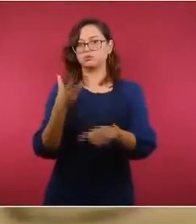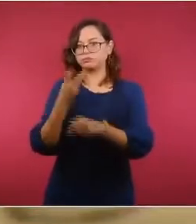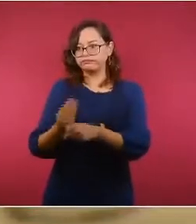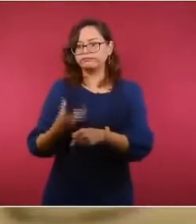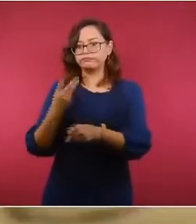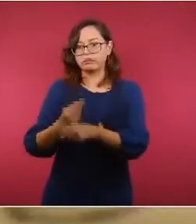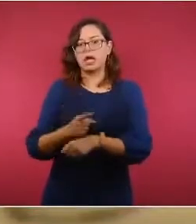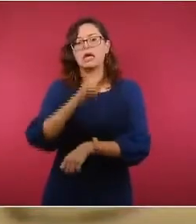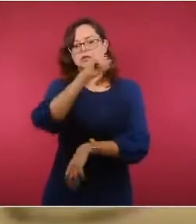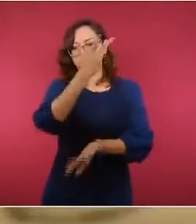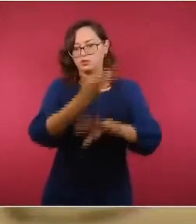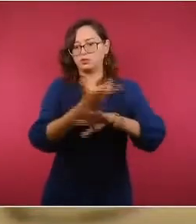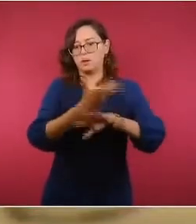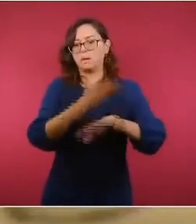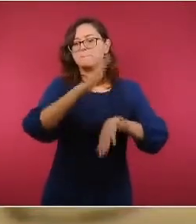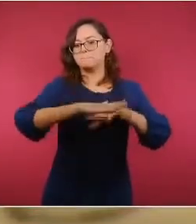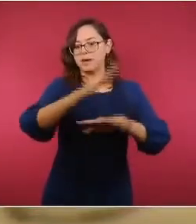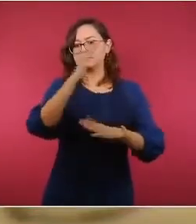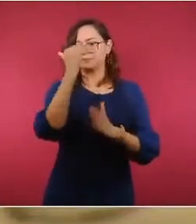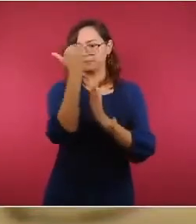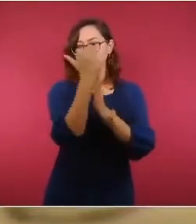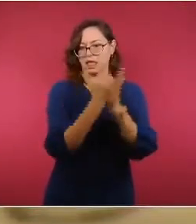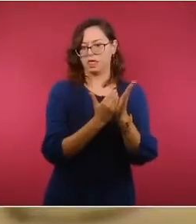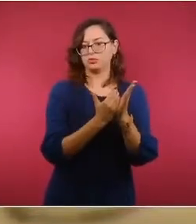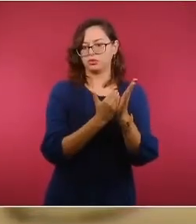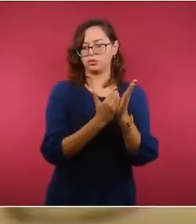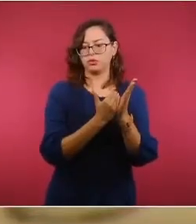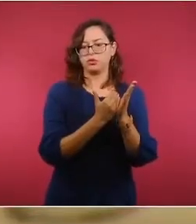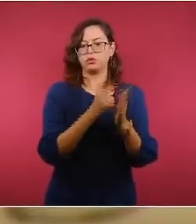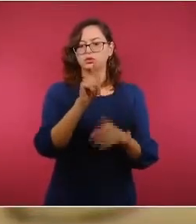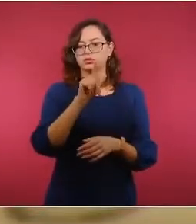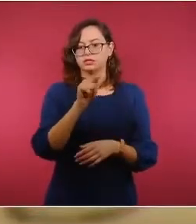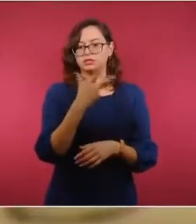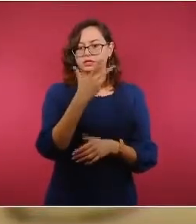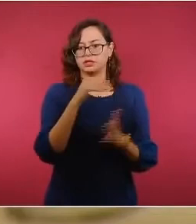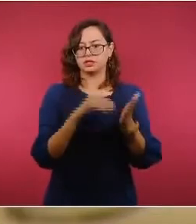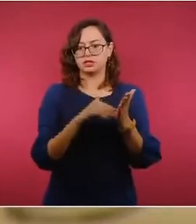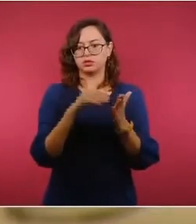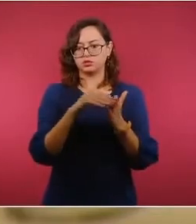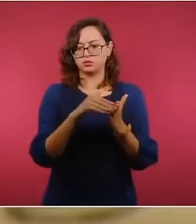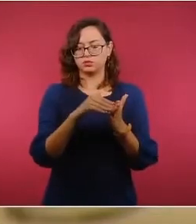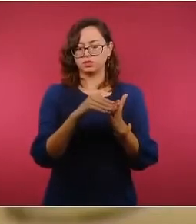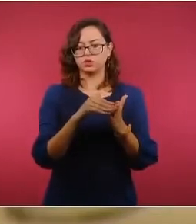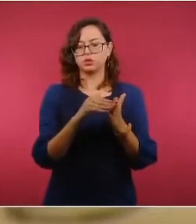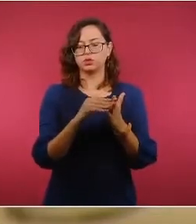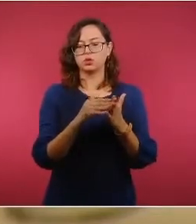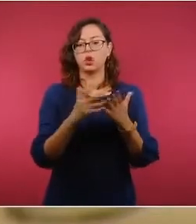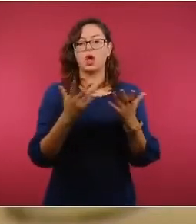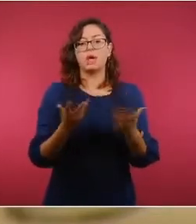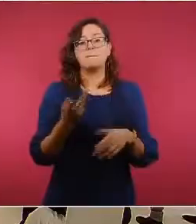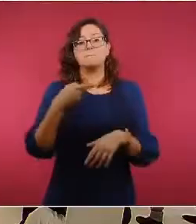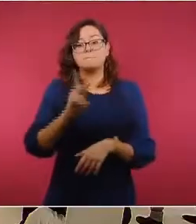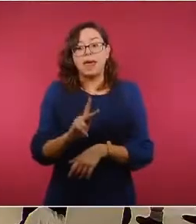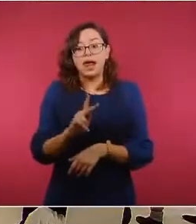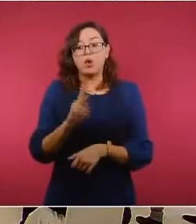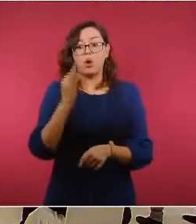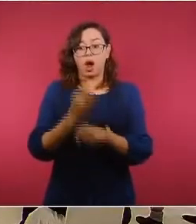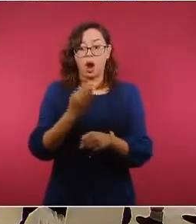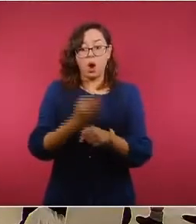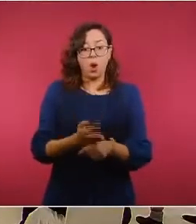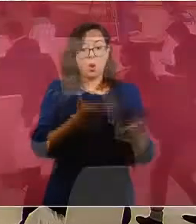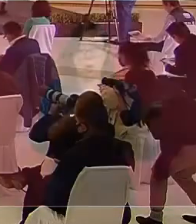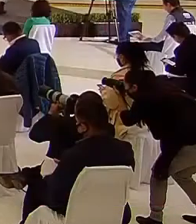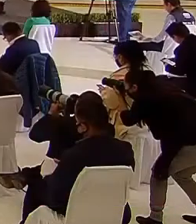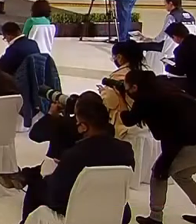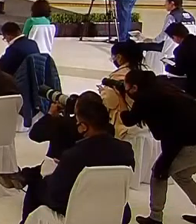mantenerlo allá en Estados Unidos solo fueron 78 millones. Y el mantenimiento en